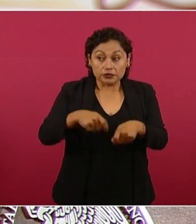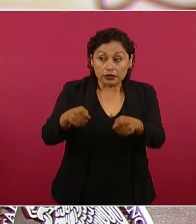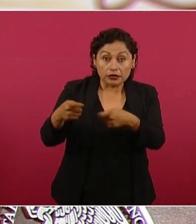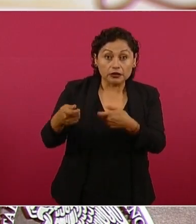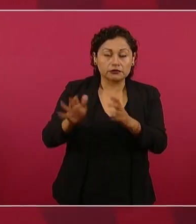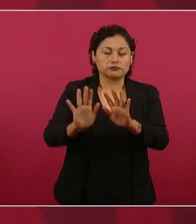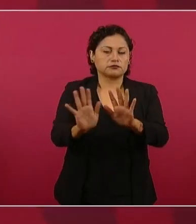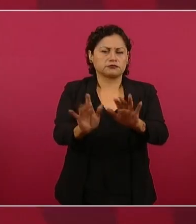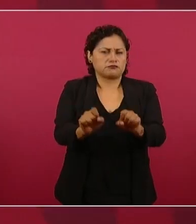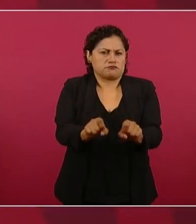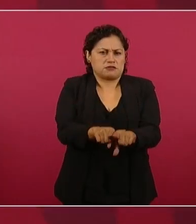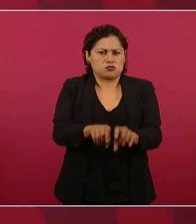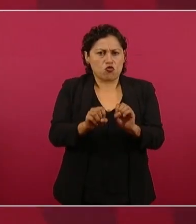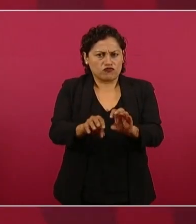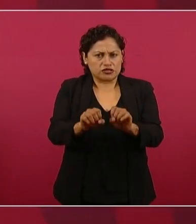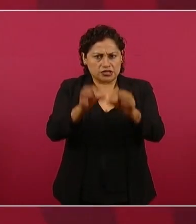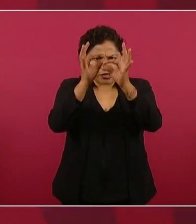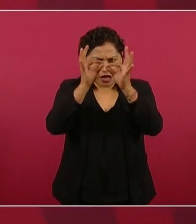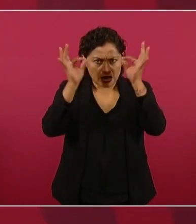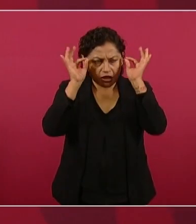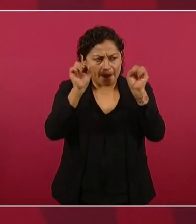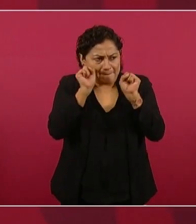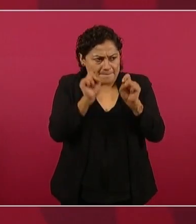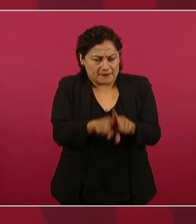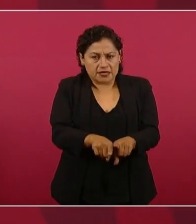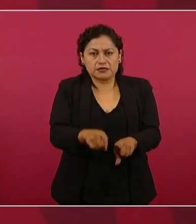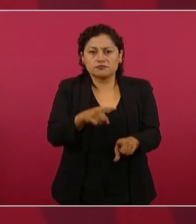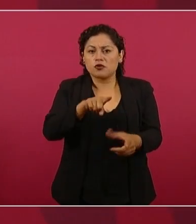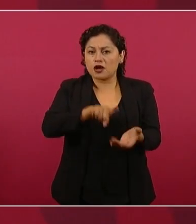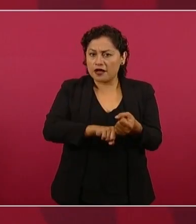Cancillería en las ventanillas de atención